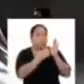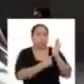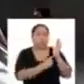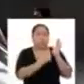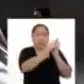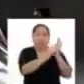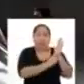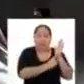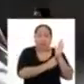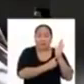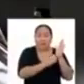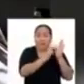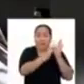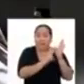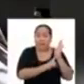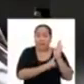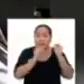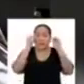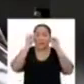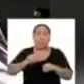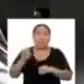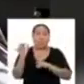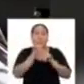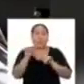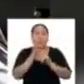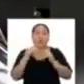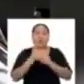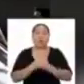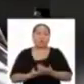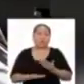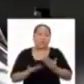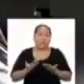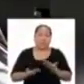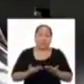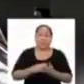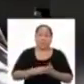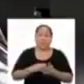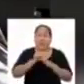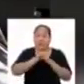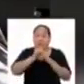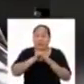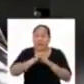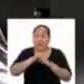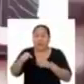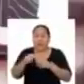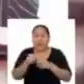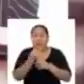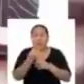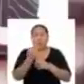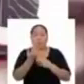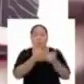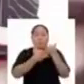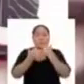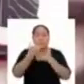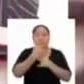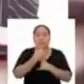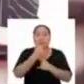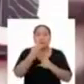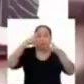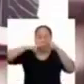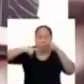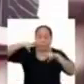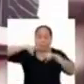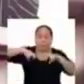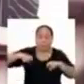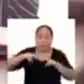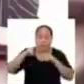reglas deben aplicarse por igual, aunque en la práctica suele haber distorsiones o vacíos. Hay estudiosos que